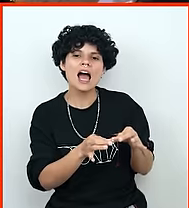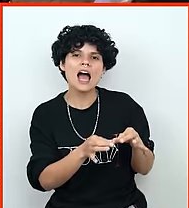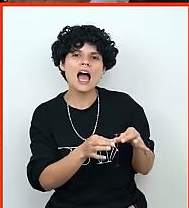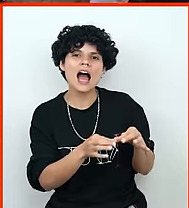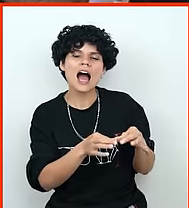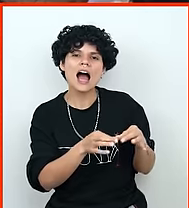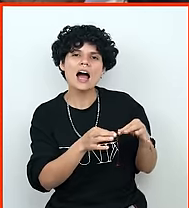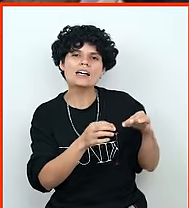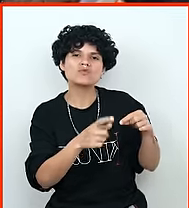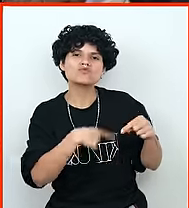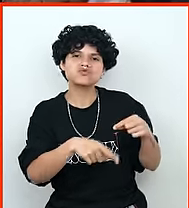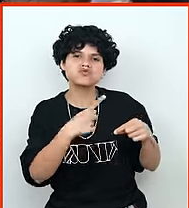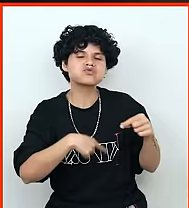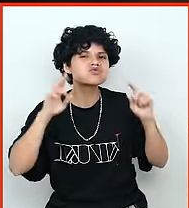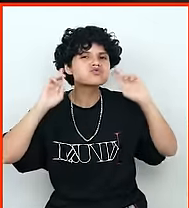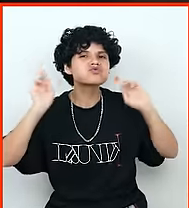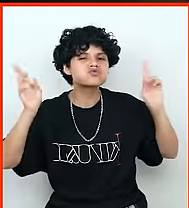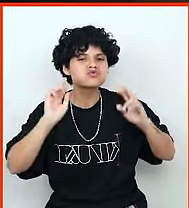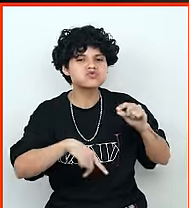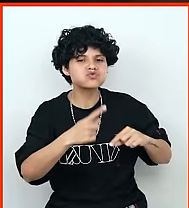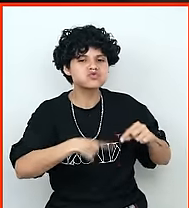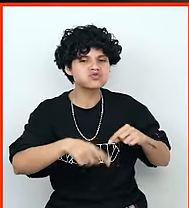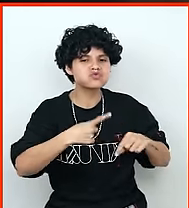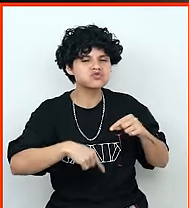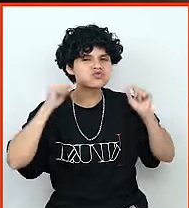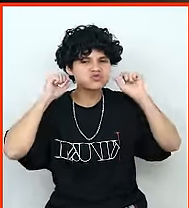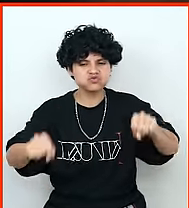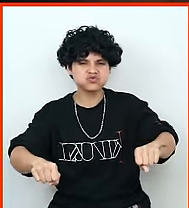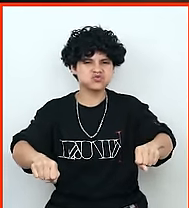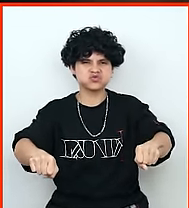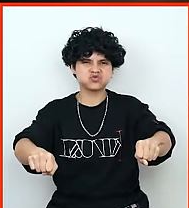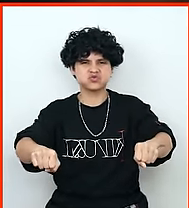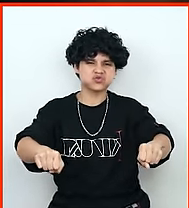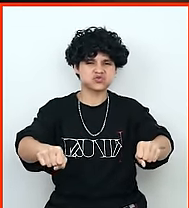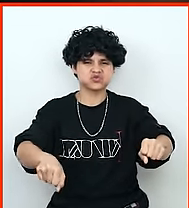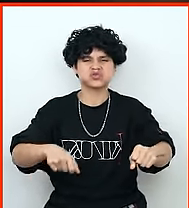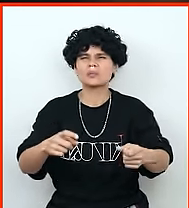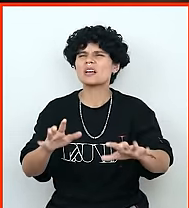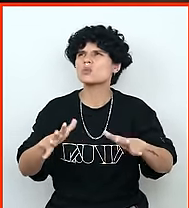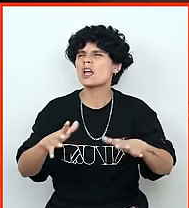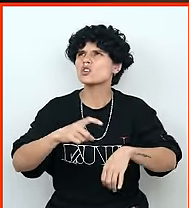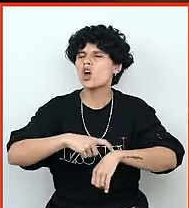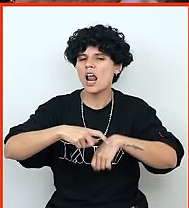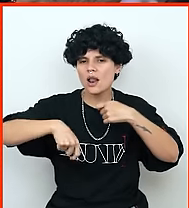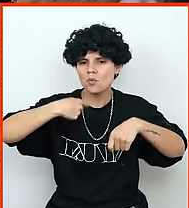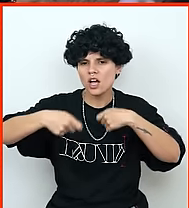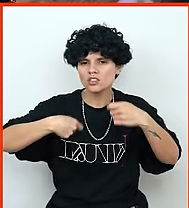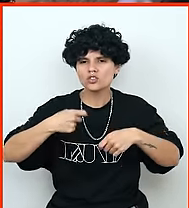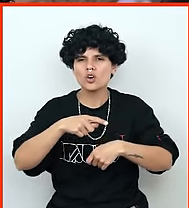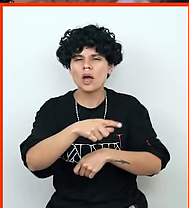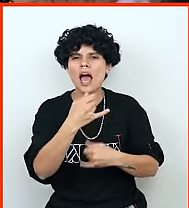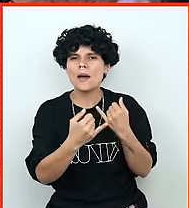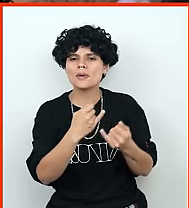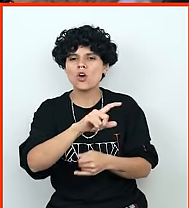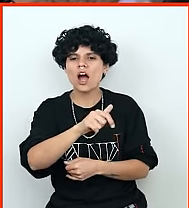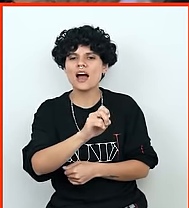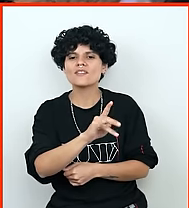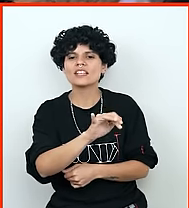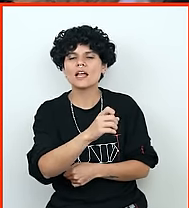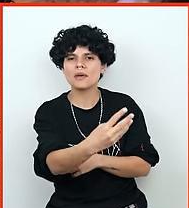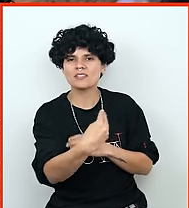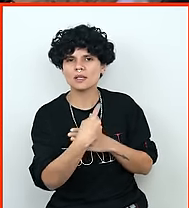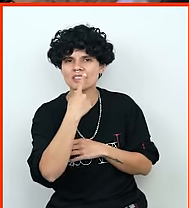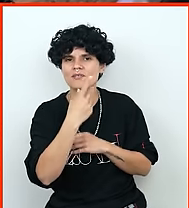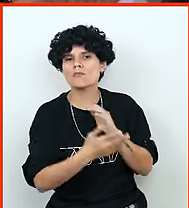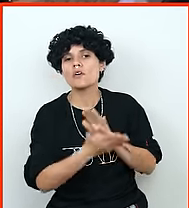sonara como moto, ¿cachai? Entonces andábamos en la película de la moto, ¿cachai? Me acuerdo, y de haber sido como la hora de almuerzo, porque mi amigo se llamaba Gabriel, me acuerdo,